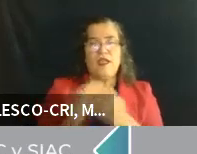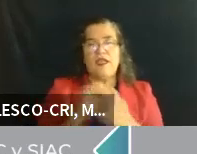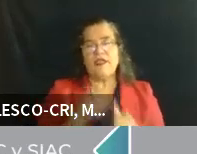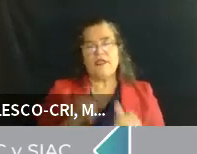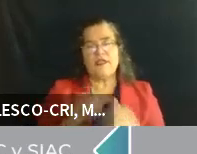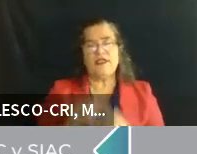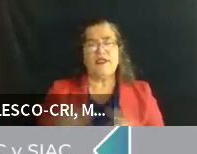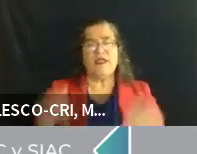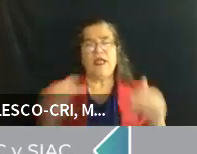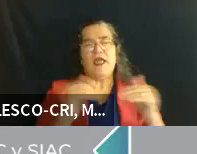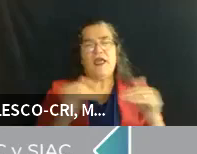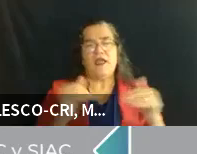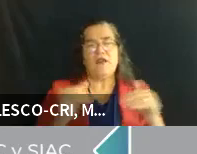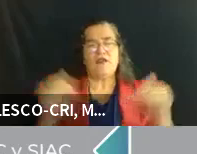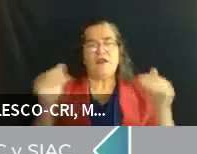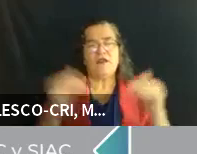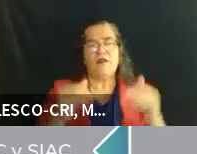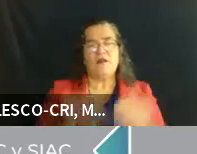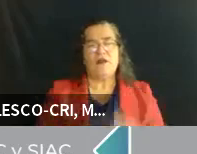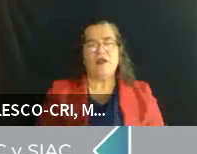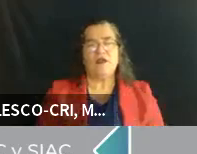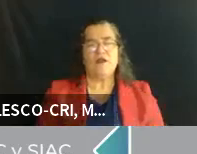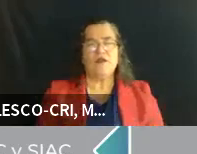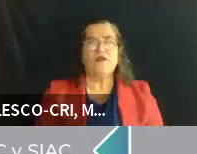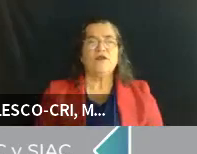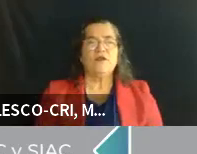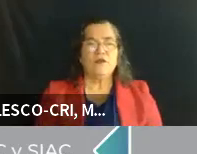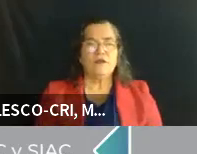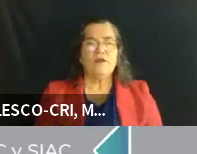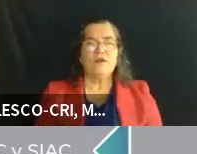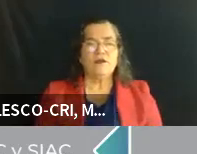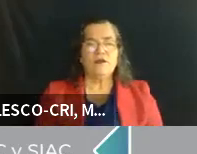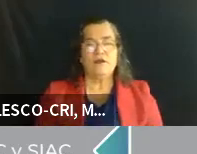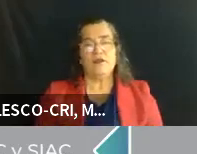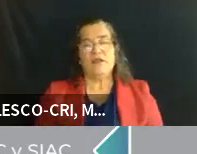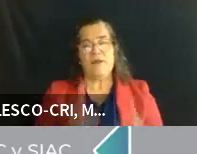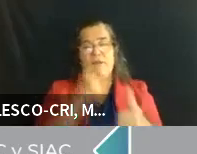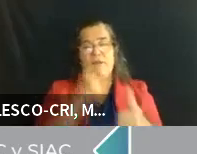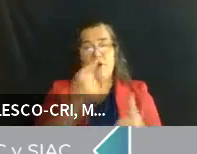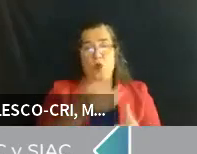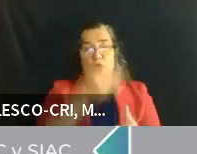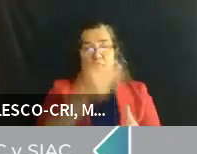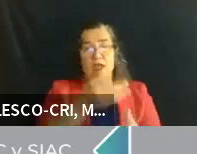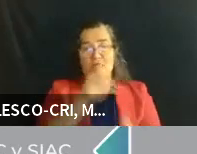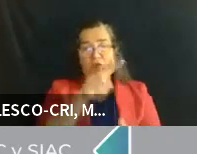superior, en sus dos versiones, su versión original del 2005 y luego la versión